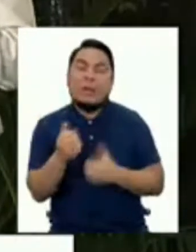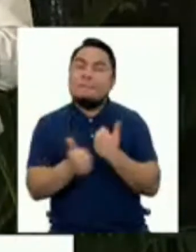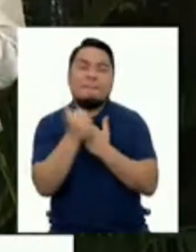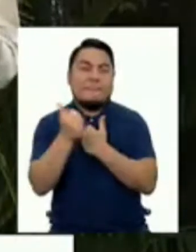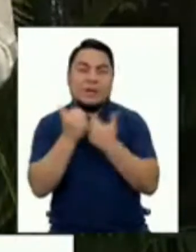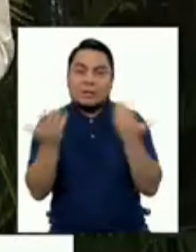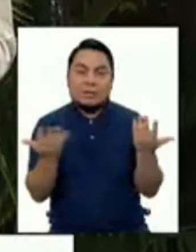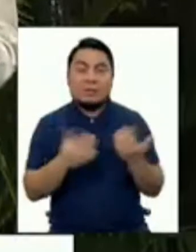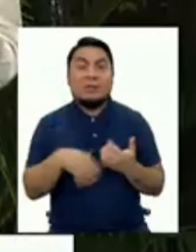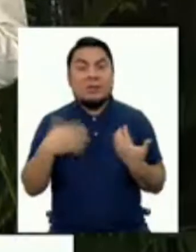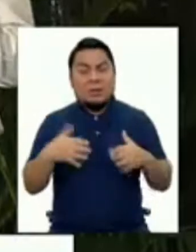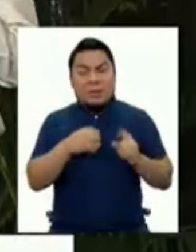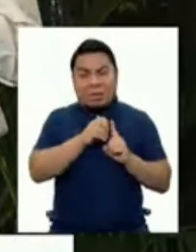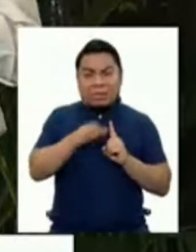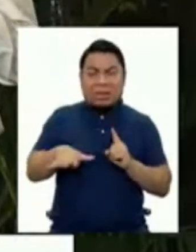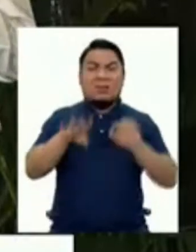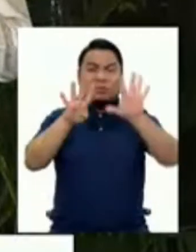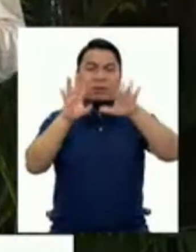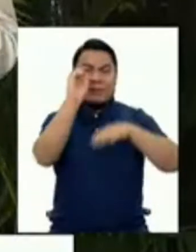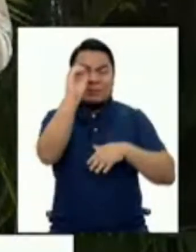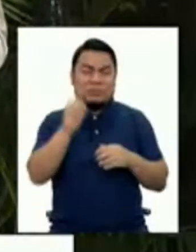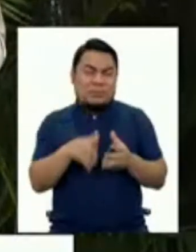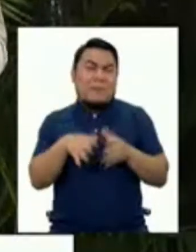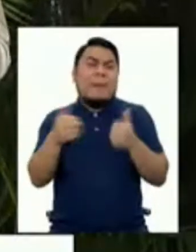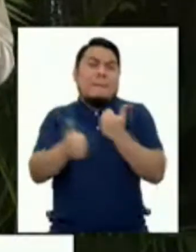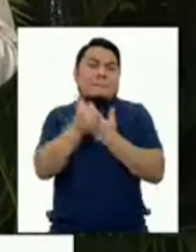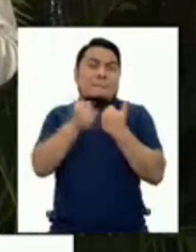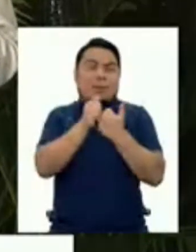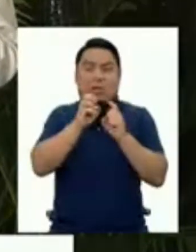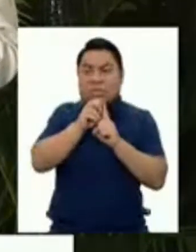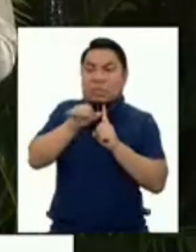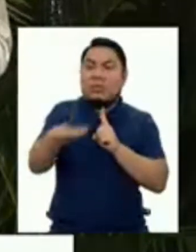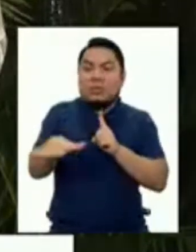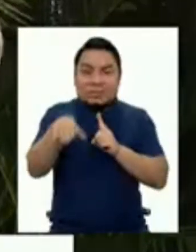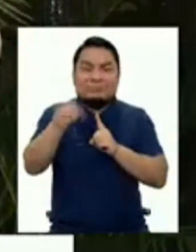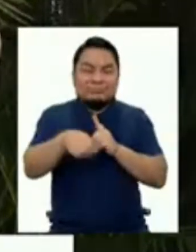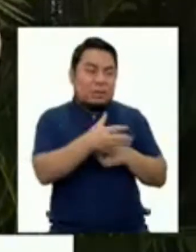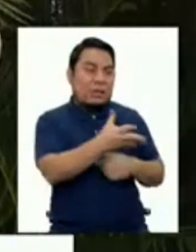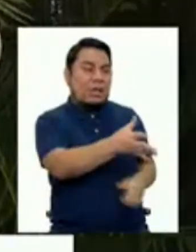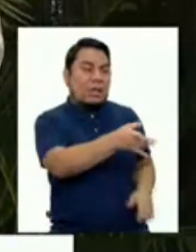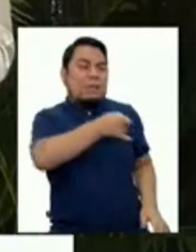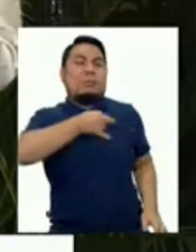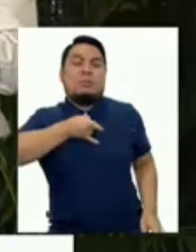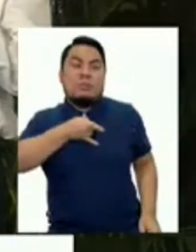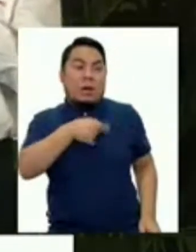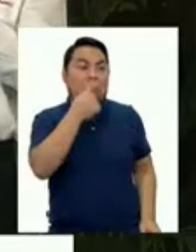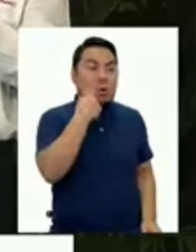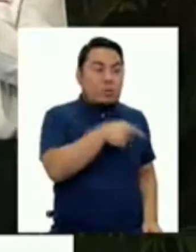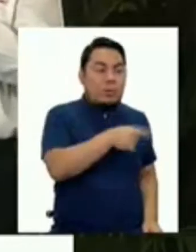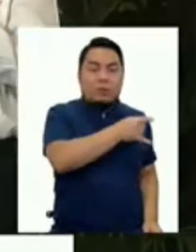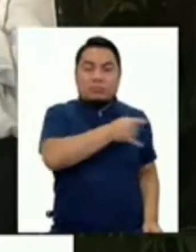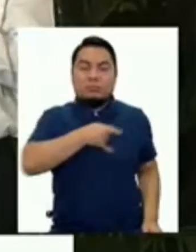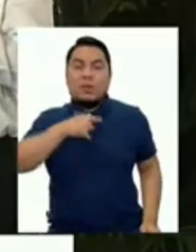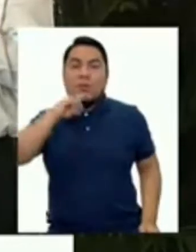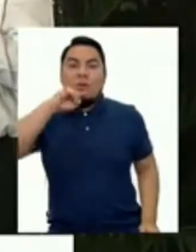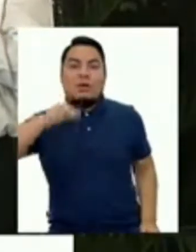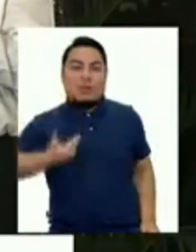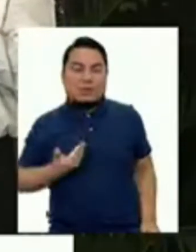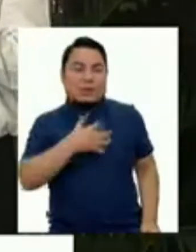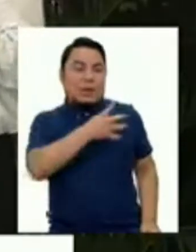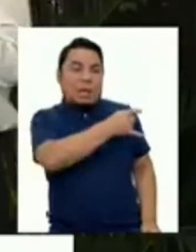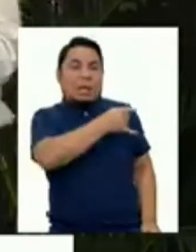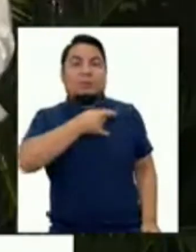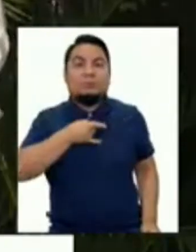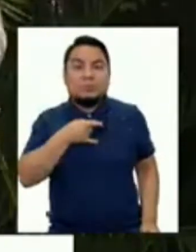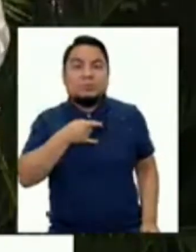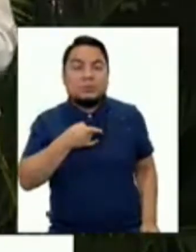Miren, 90% la probabilidad de que el virus pase del señor a la señora.